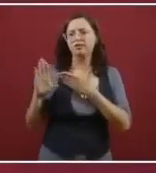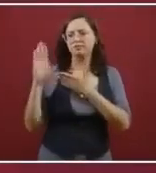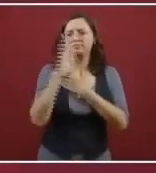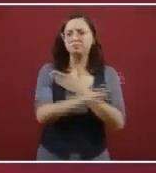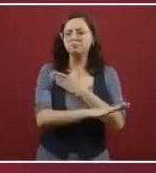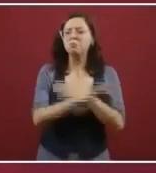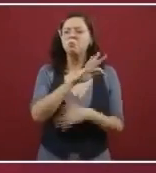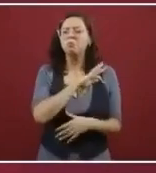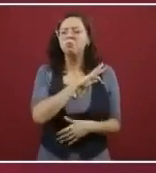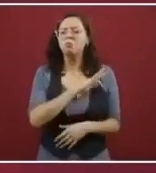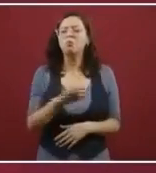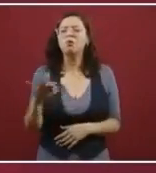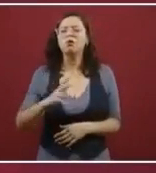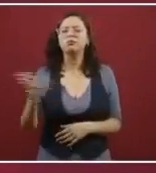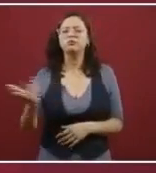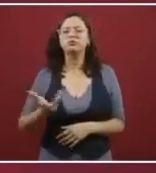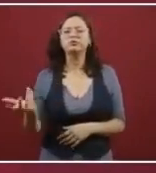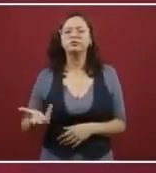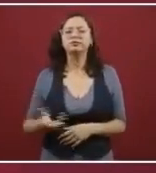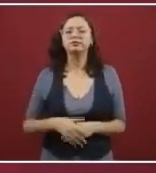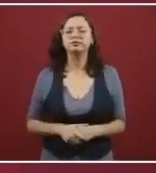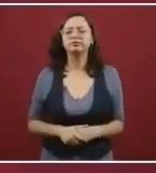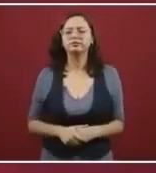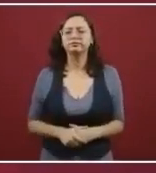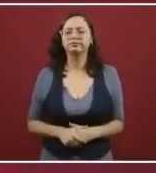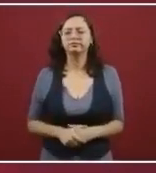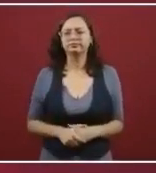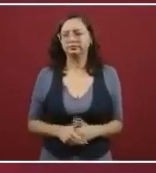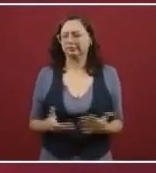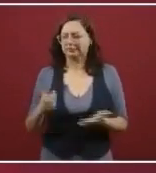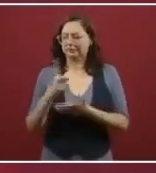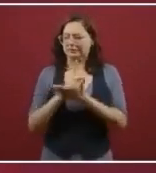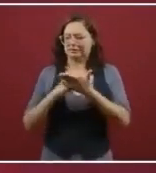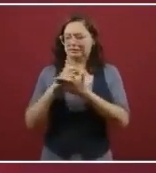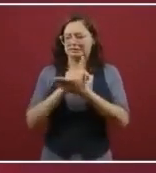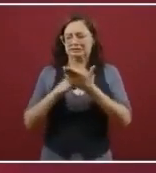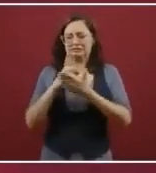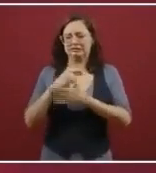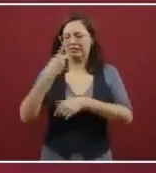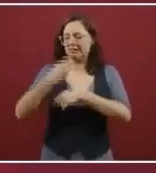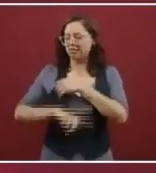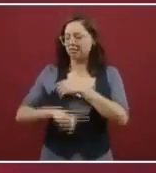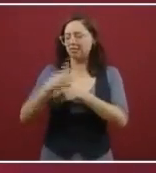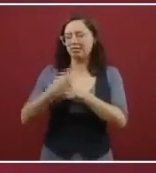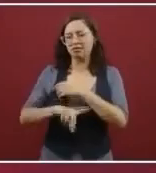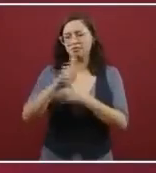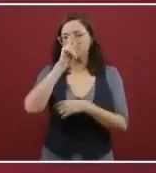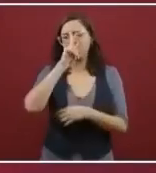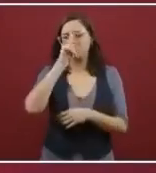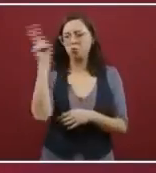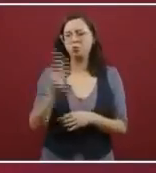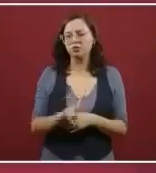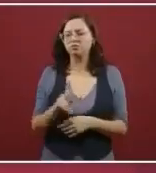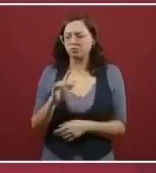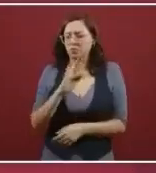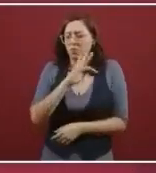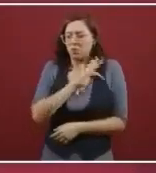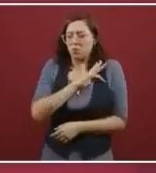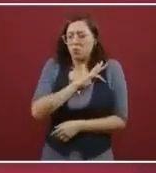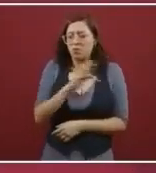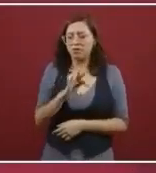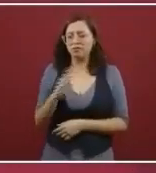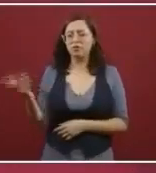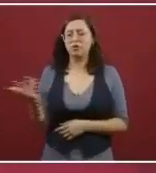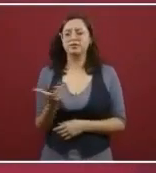consumo de la droga, de estas drogas dañinas. Tenemos manera de hacerlo